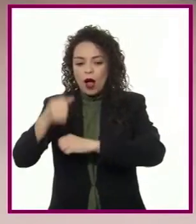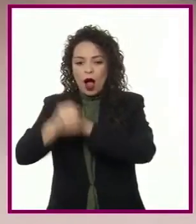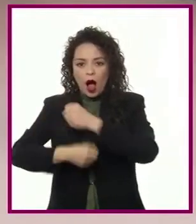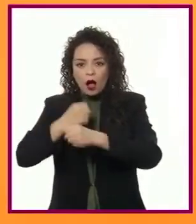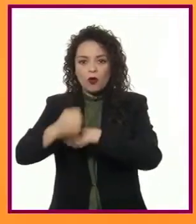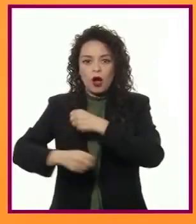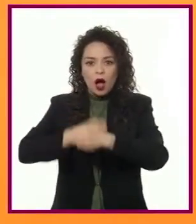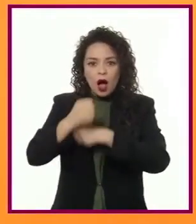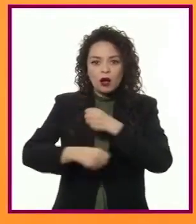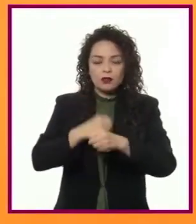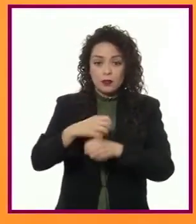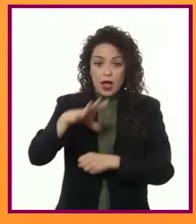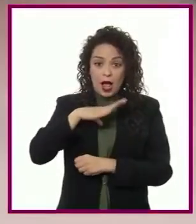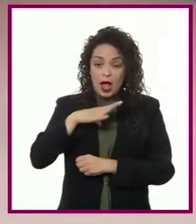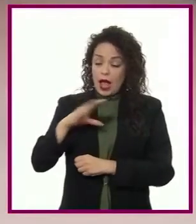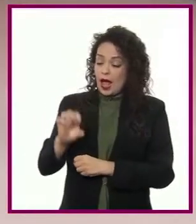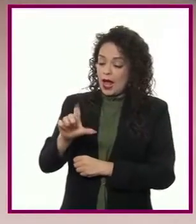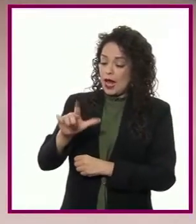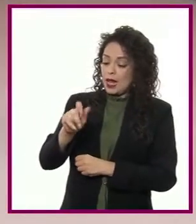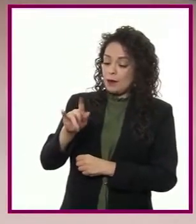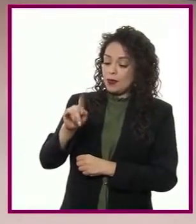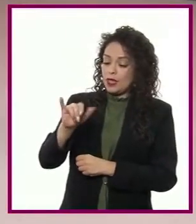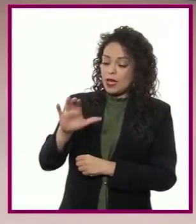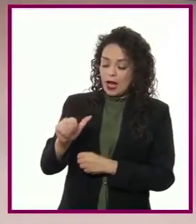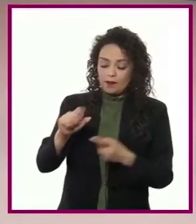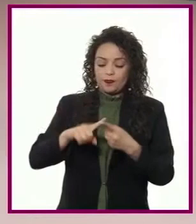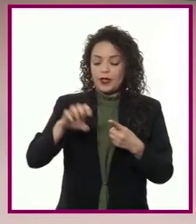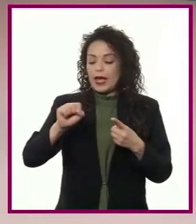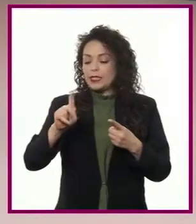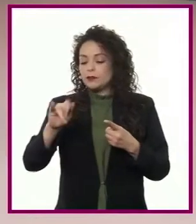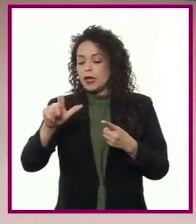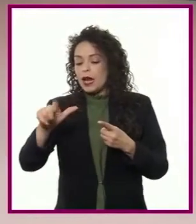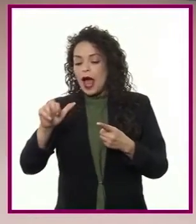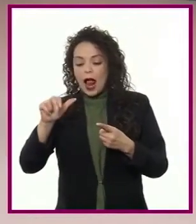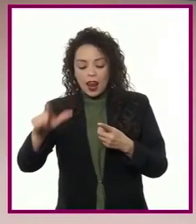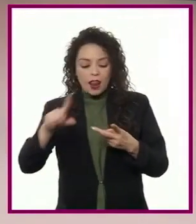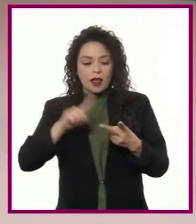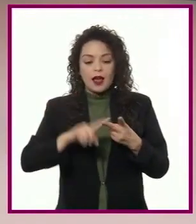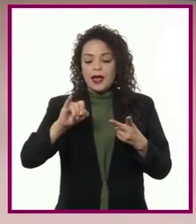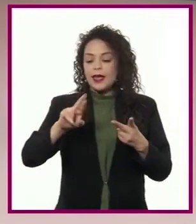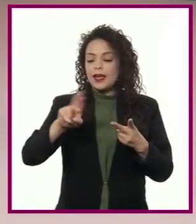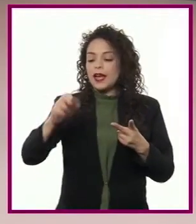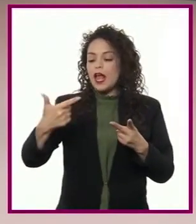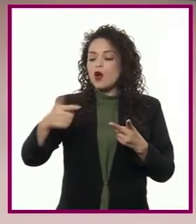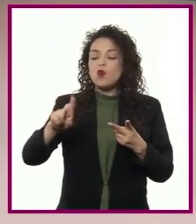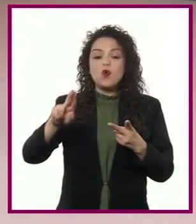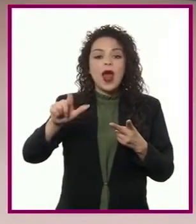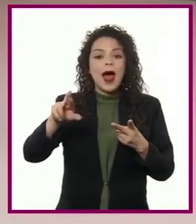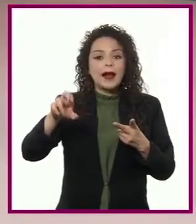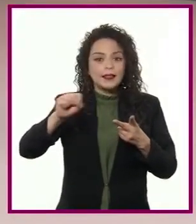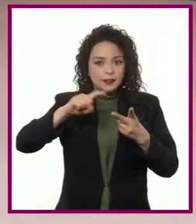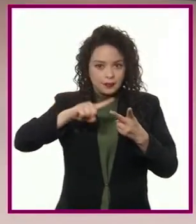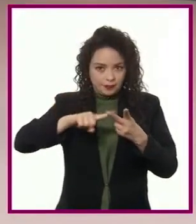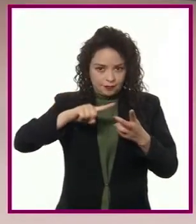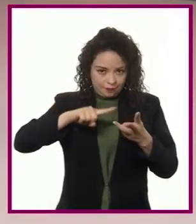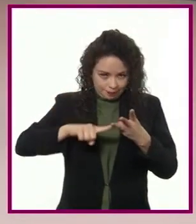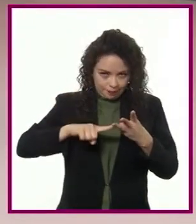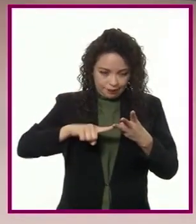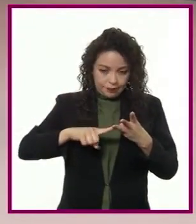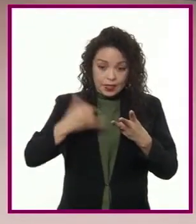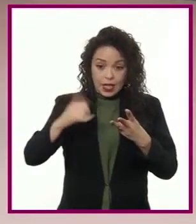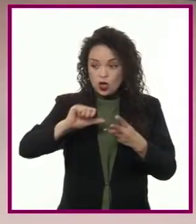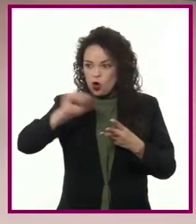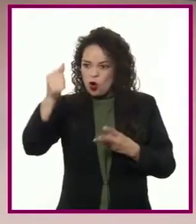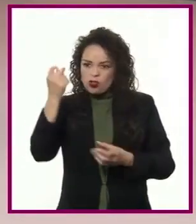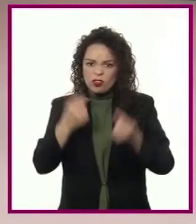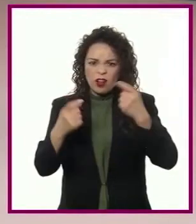galaxias elípticas, las galaxias espirales y las galaxias irregulares, además de algunas otras que son